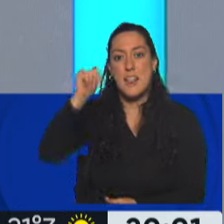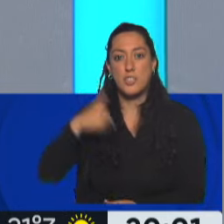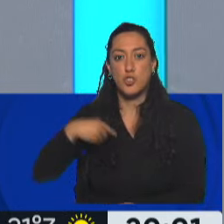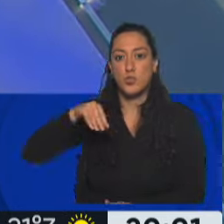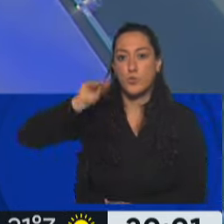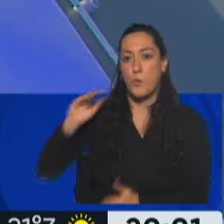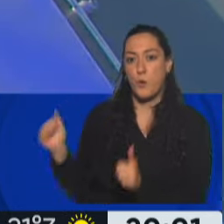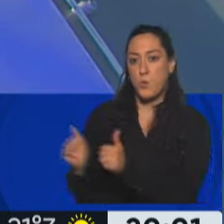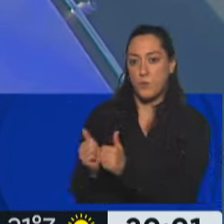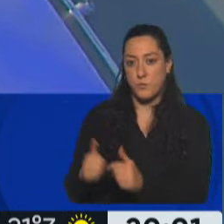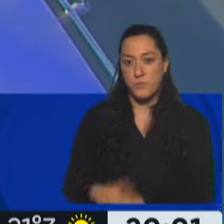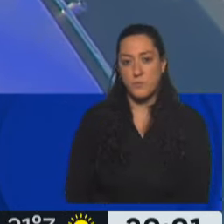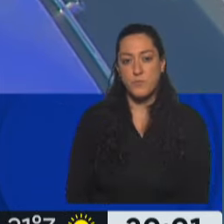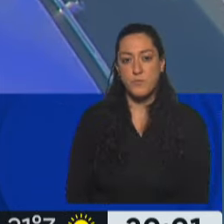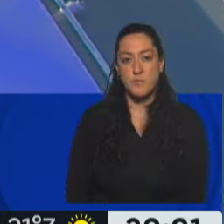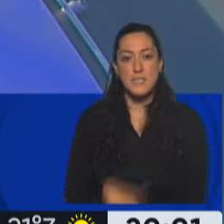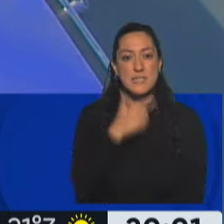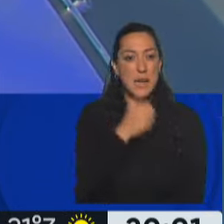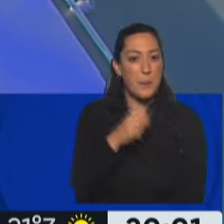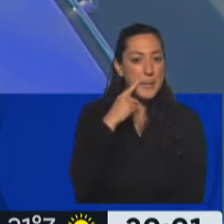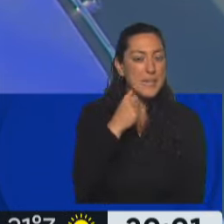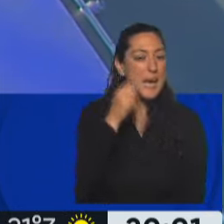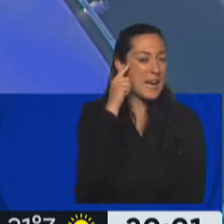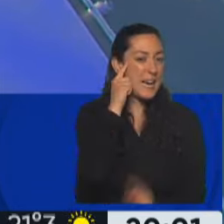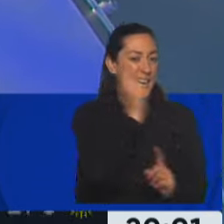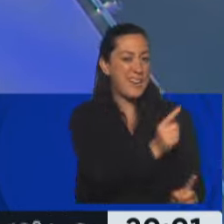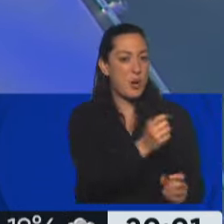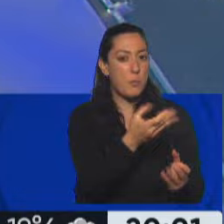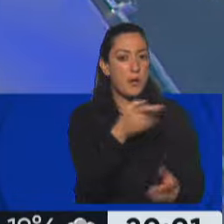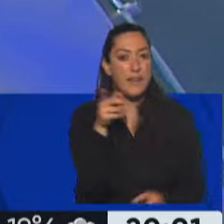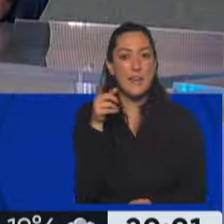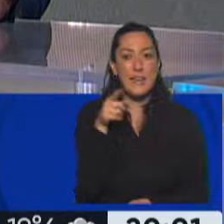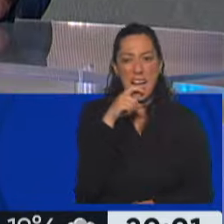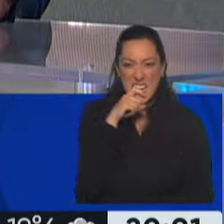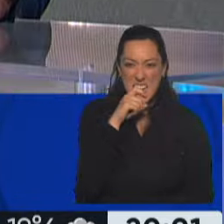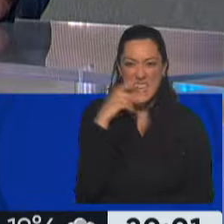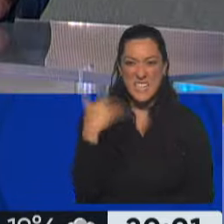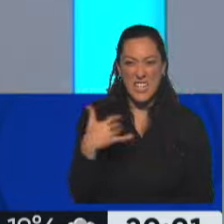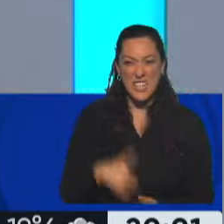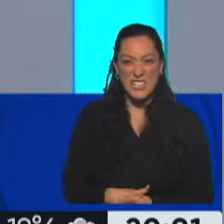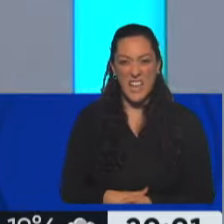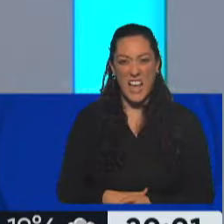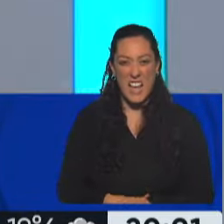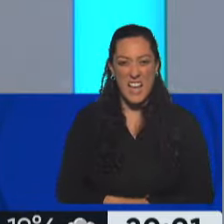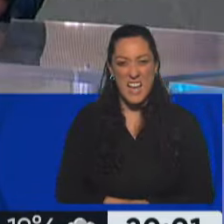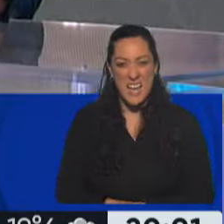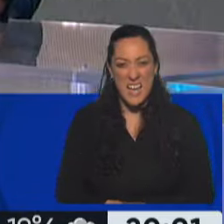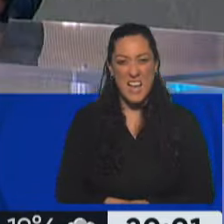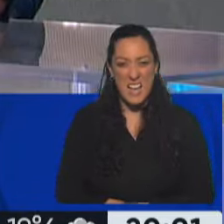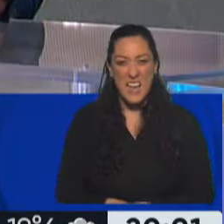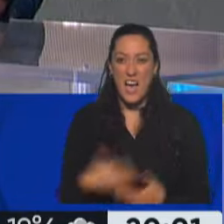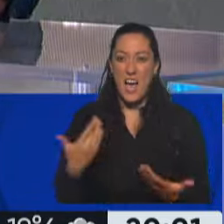de Griselda. ¿Sabes? Yo le creo a Sabrina. ¿Sabes por qué? Porque, a ver. Porque ella es una envidiosa. ¡Ah, claro! Ay, bien, enorme